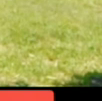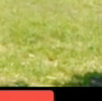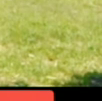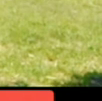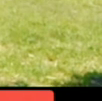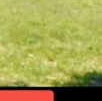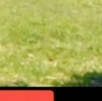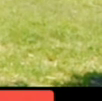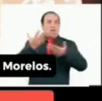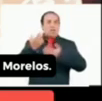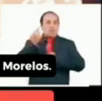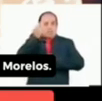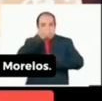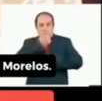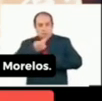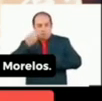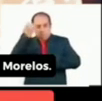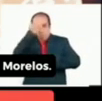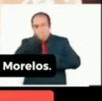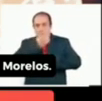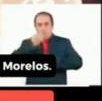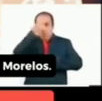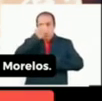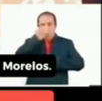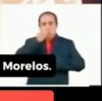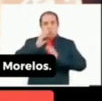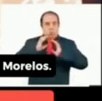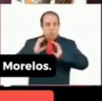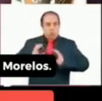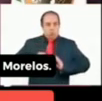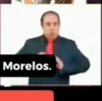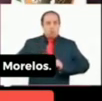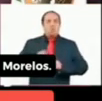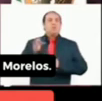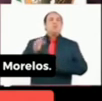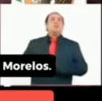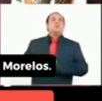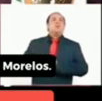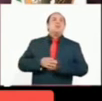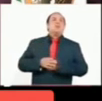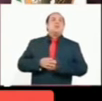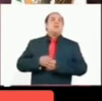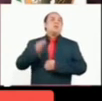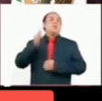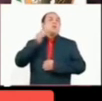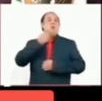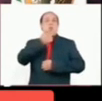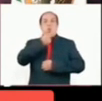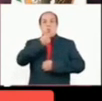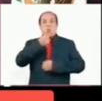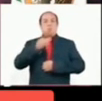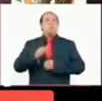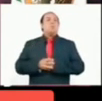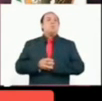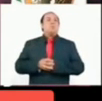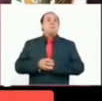realmente fue un feminicidio. Y esta es la declaración del fiscal general de Justicia de Morelos.